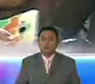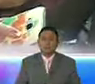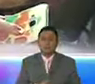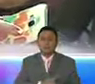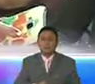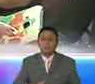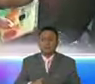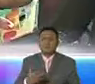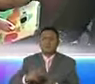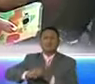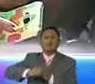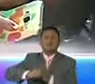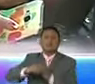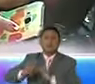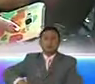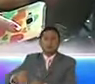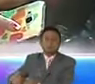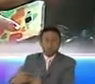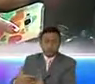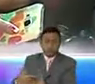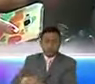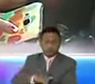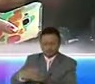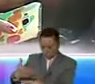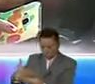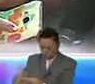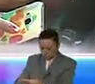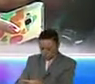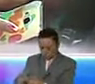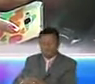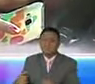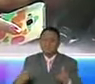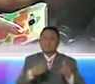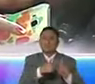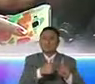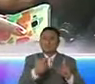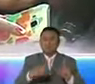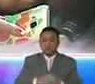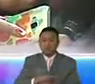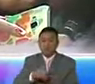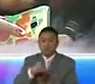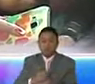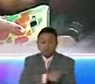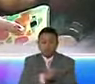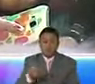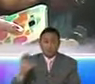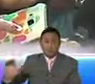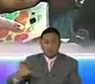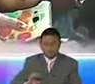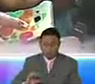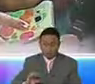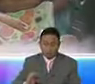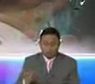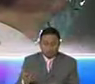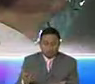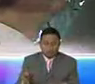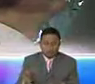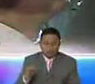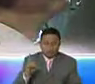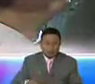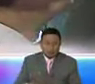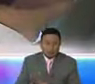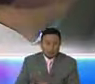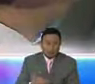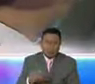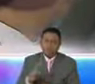de la Contraloría General del Estado que establece que el señor no ha justificado sus ingresos y los montos que se han movido.